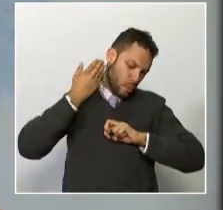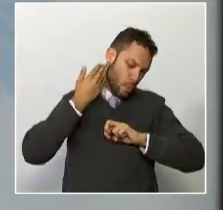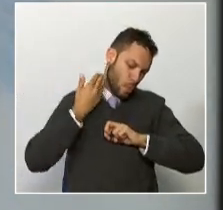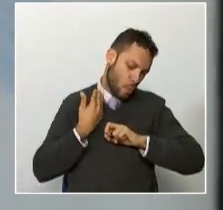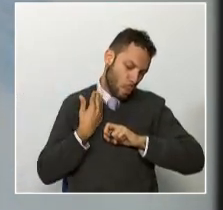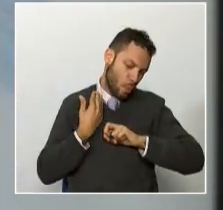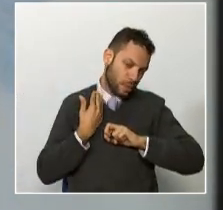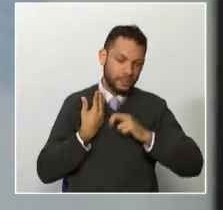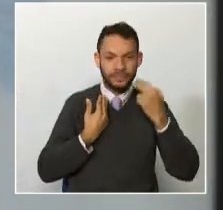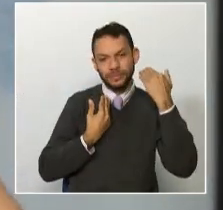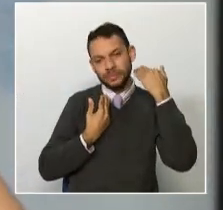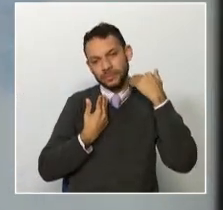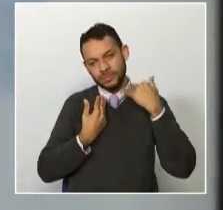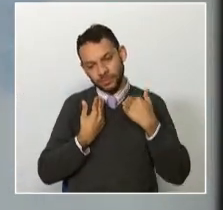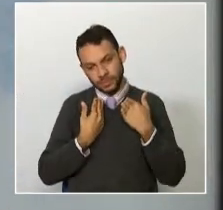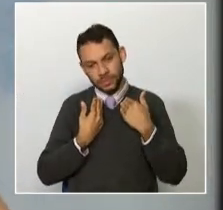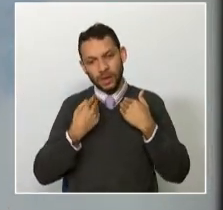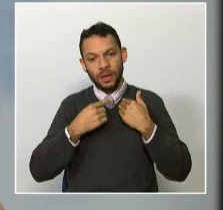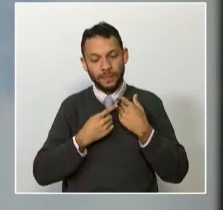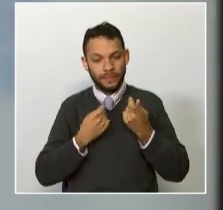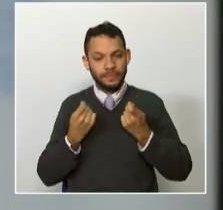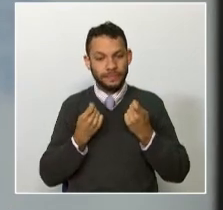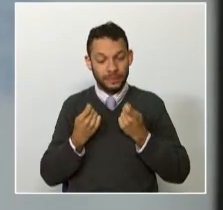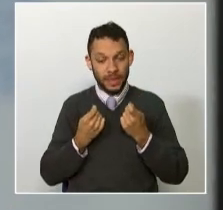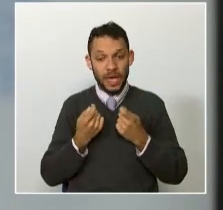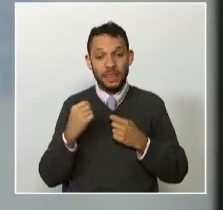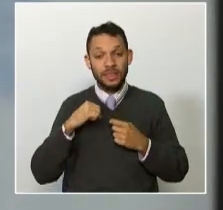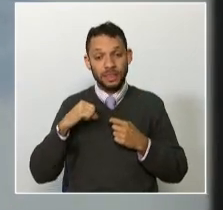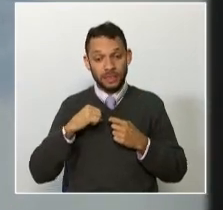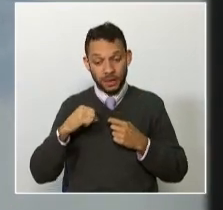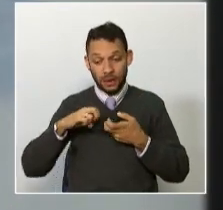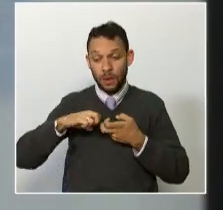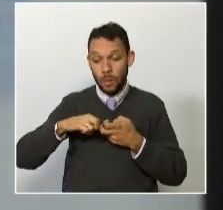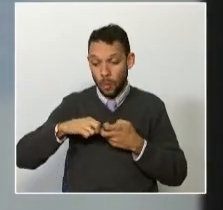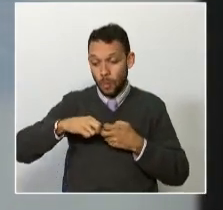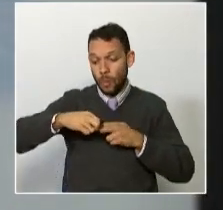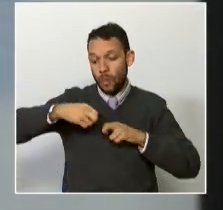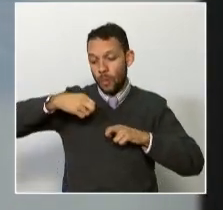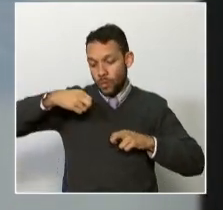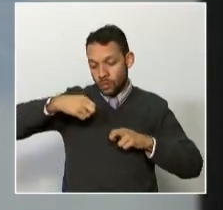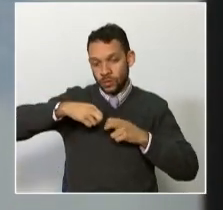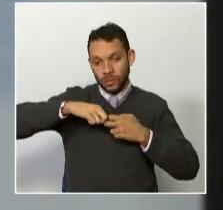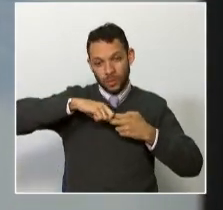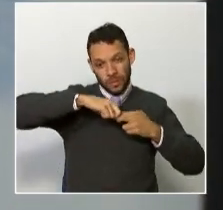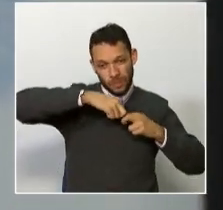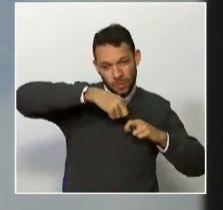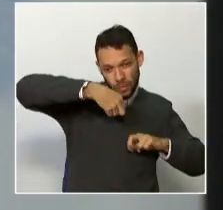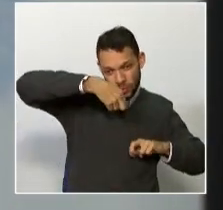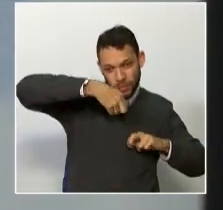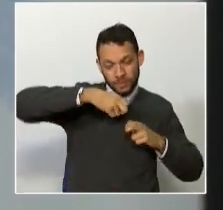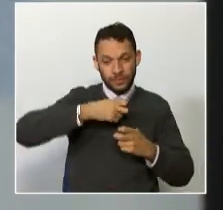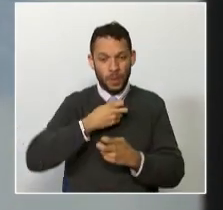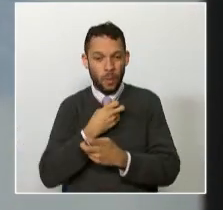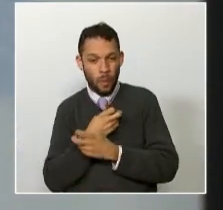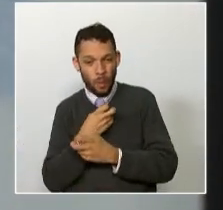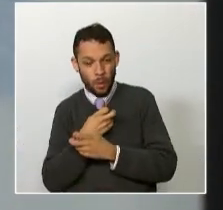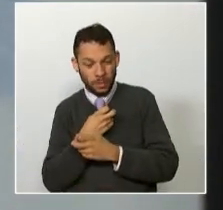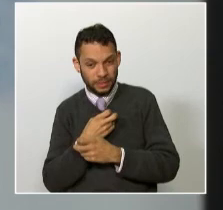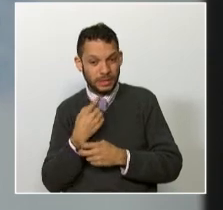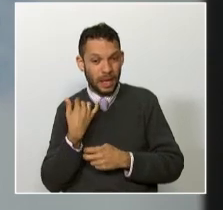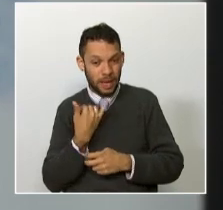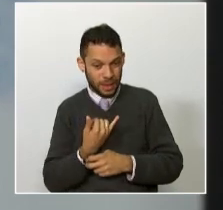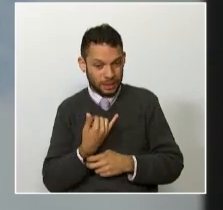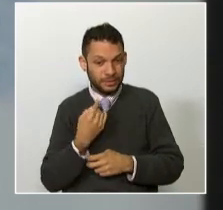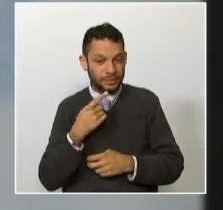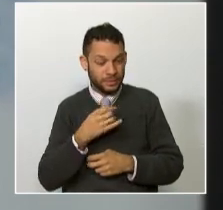parte de la mastoide, sobre todo, se originan unos músculos que van a la parte del yoides, un huesito que nosotros tenemos en esta parte, que